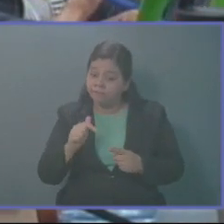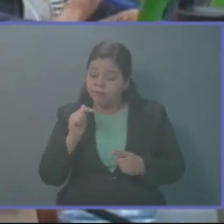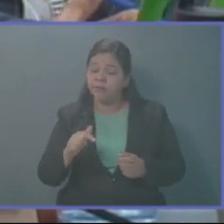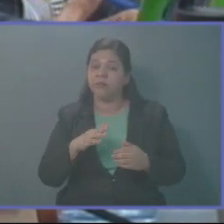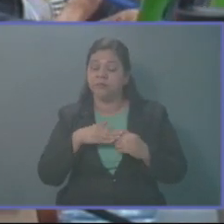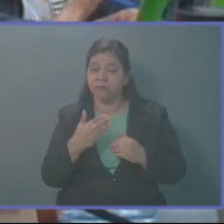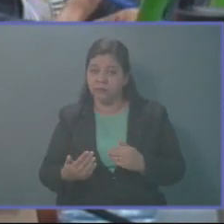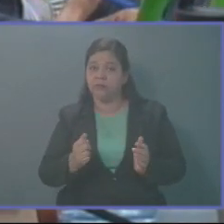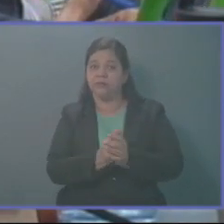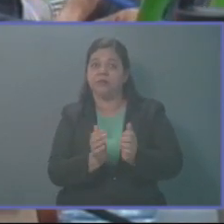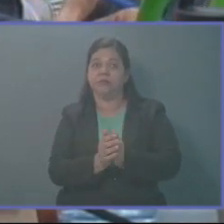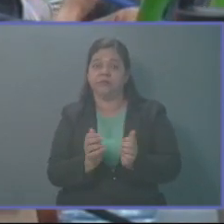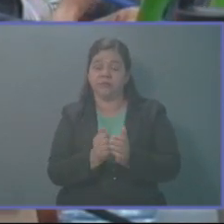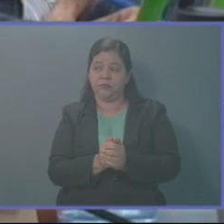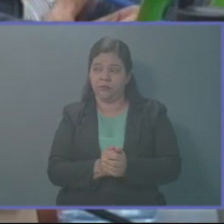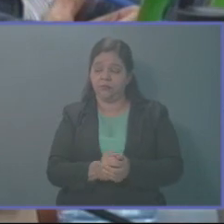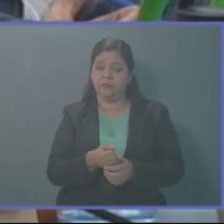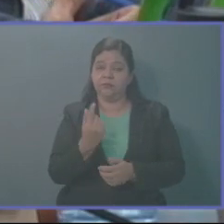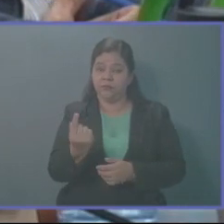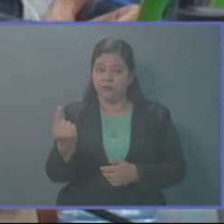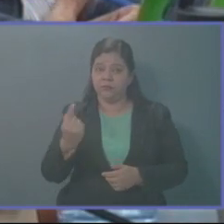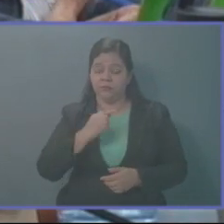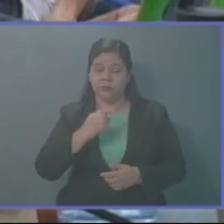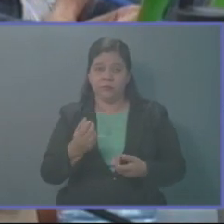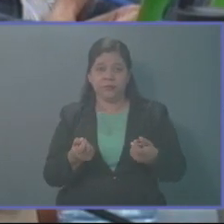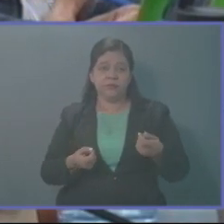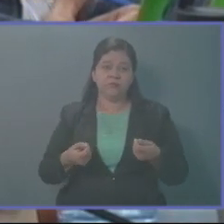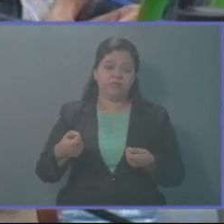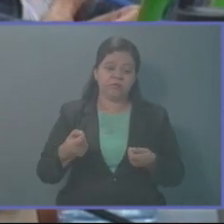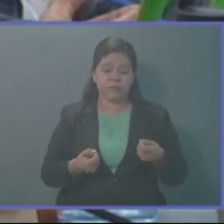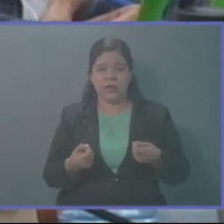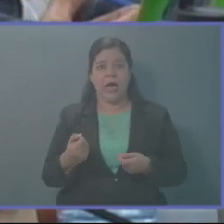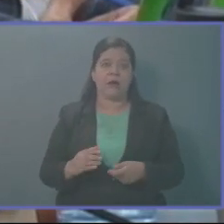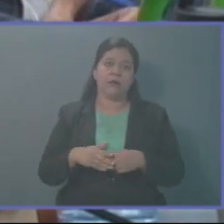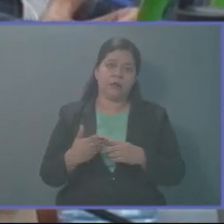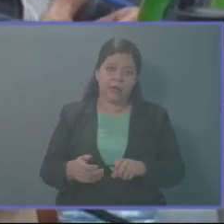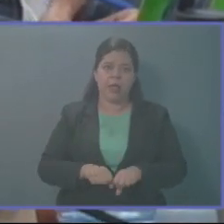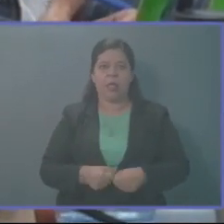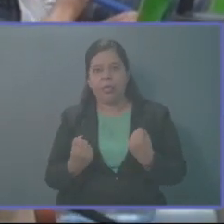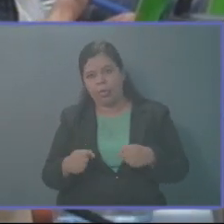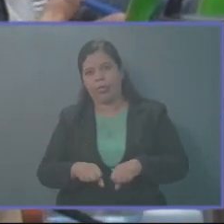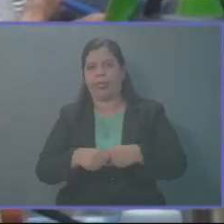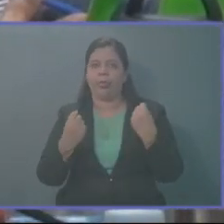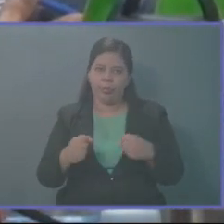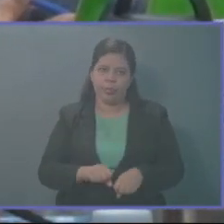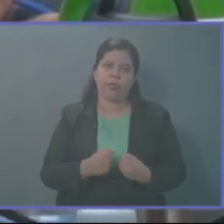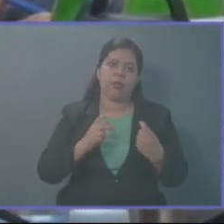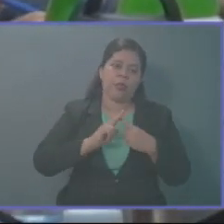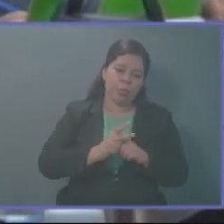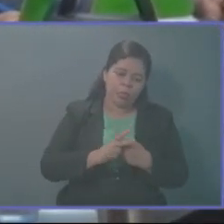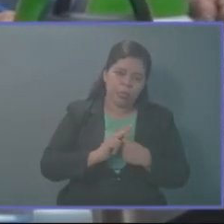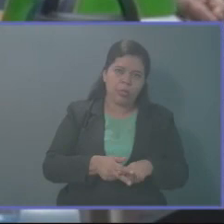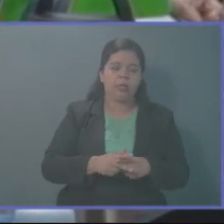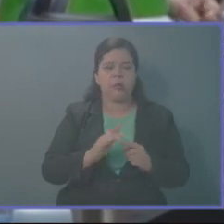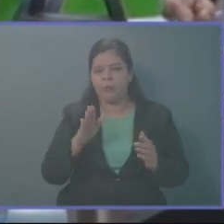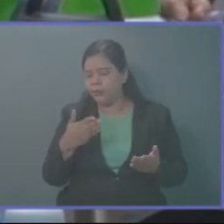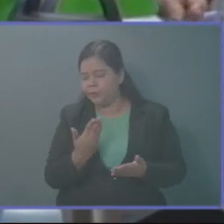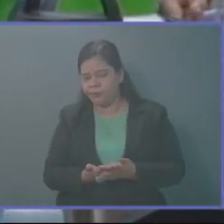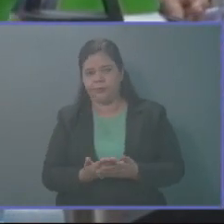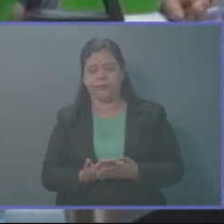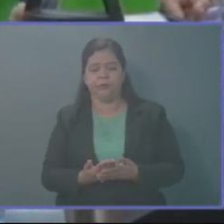pagando los ciudadanos con sus automóviles en repuestos, en llantas, en amortiguadores, etcétera.